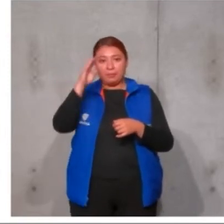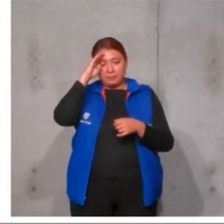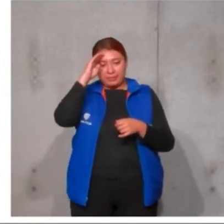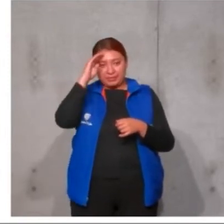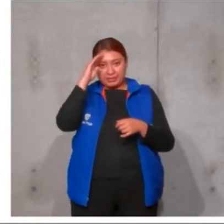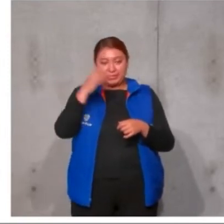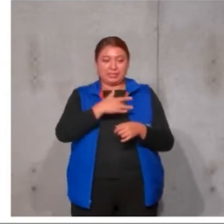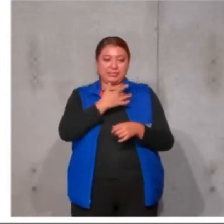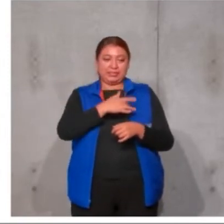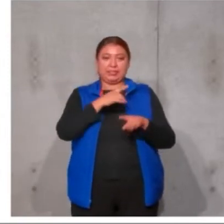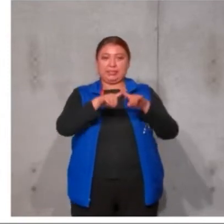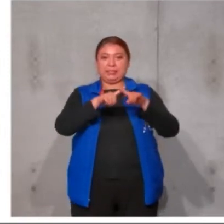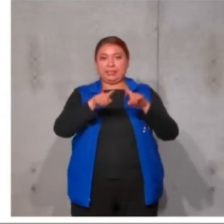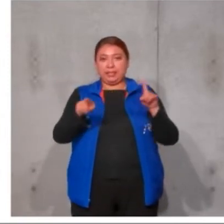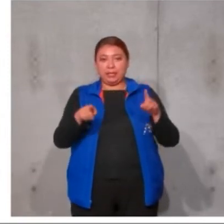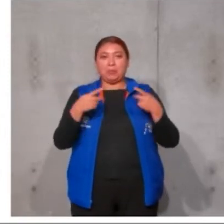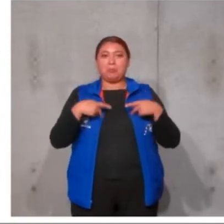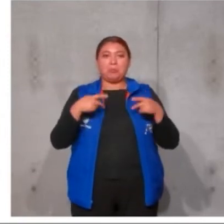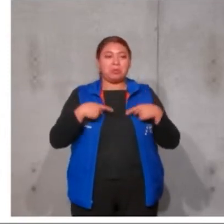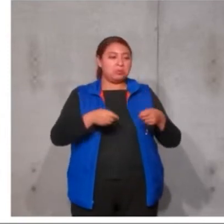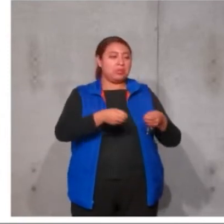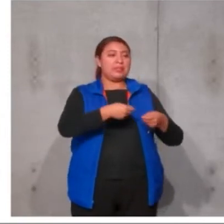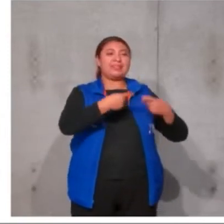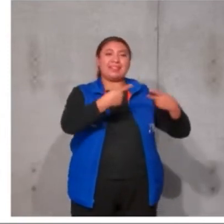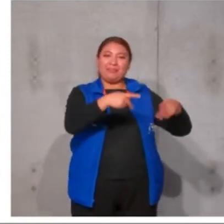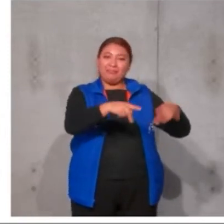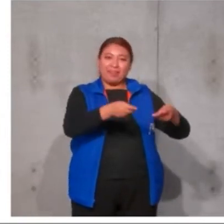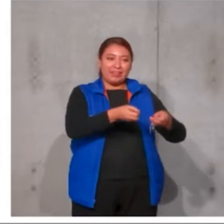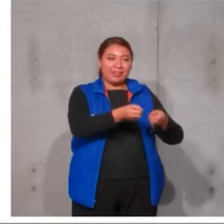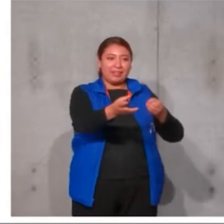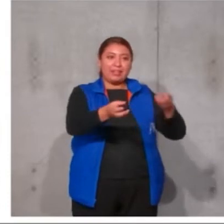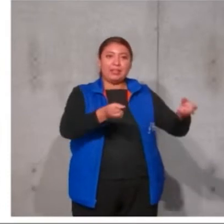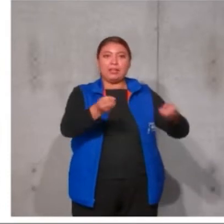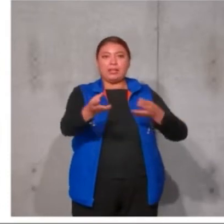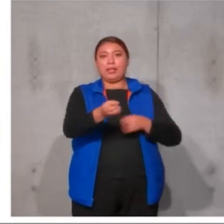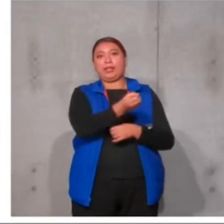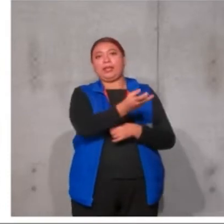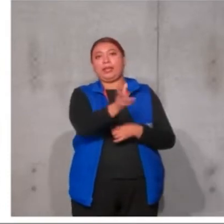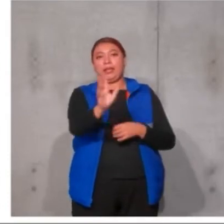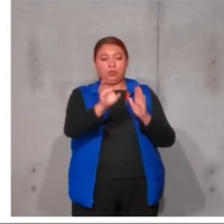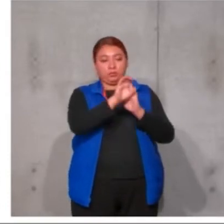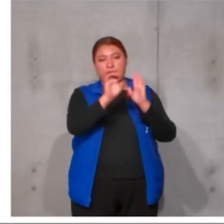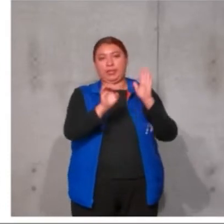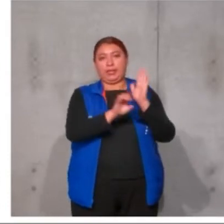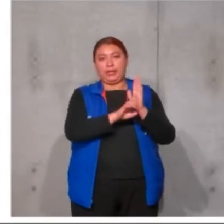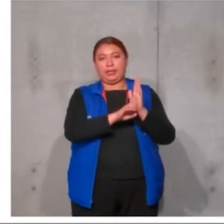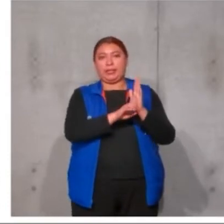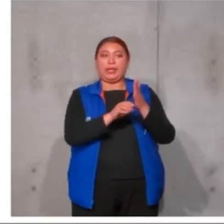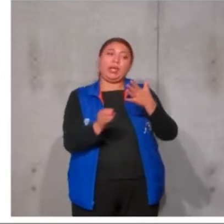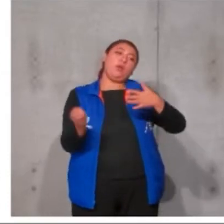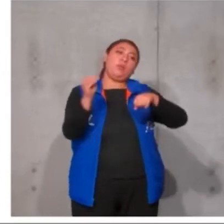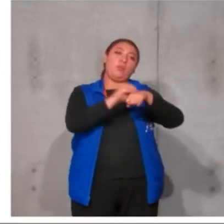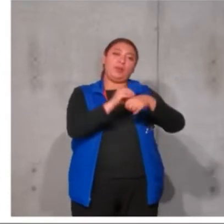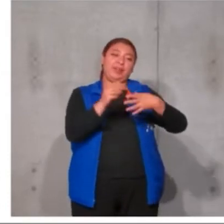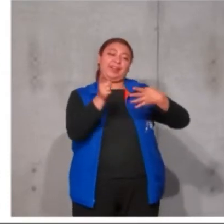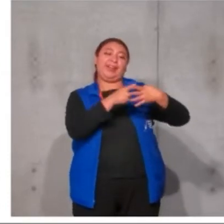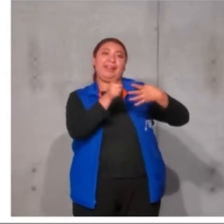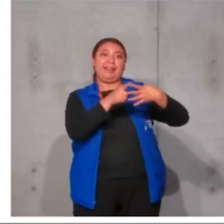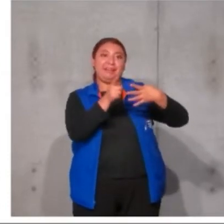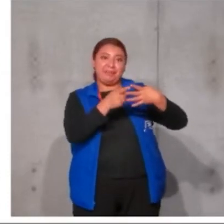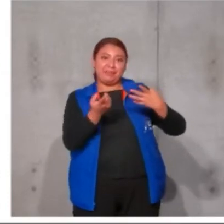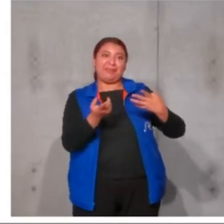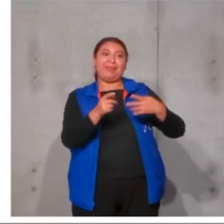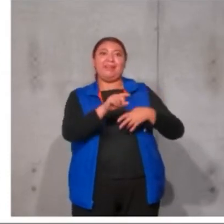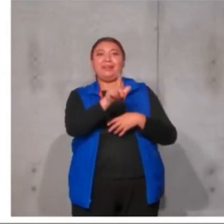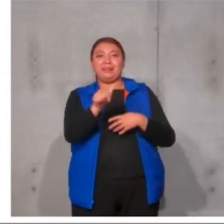del agua. Y a los proveedores, bueno, pues para ellos lo más importante será la transparencia y ética, ¿no? Luego el respeto a los derechos